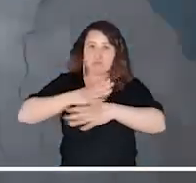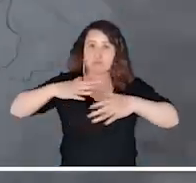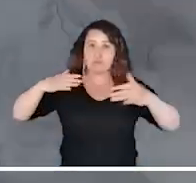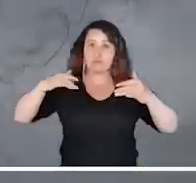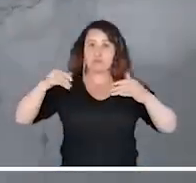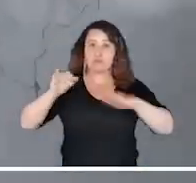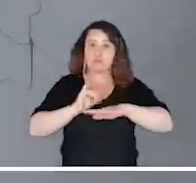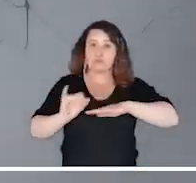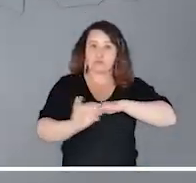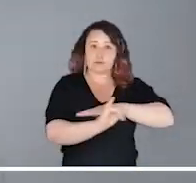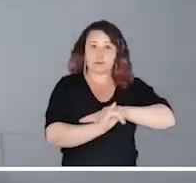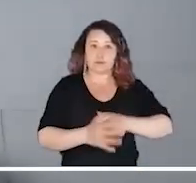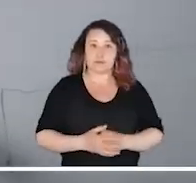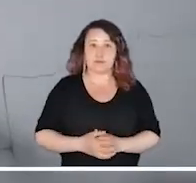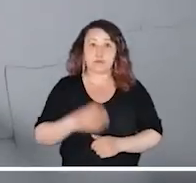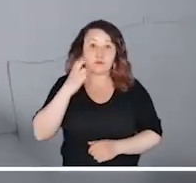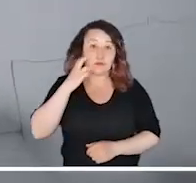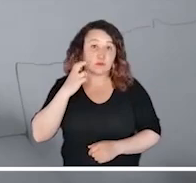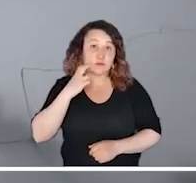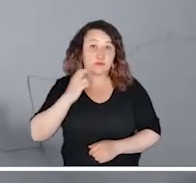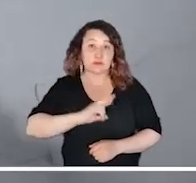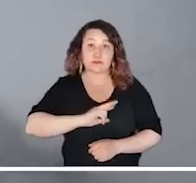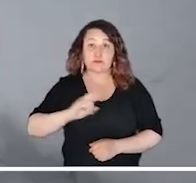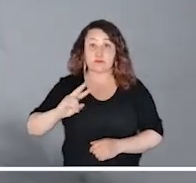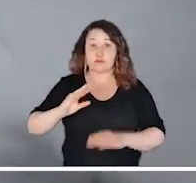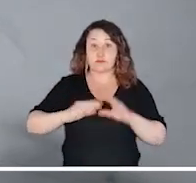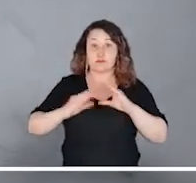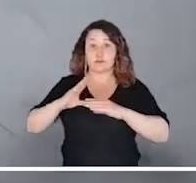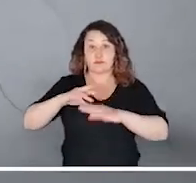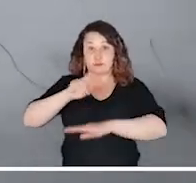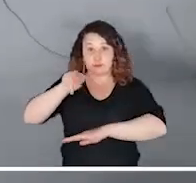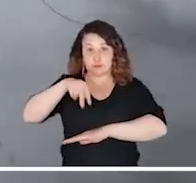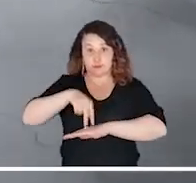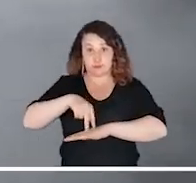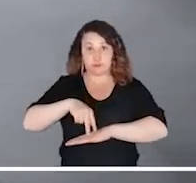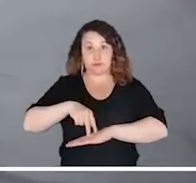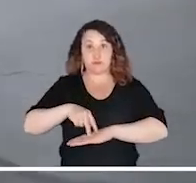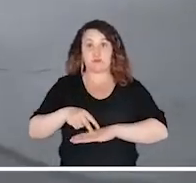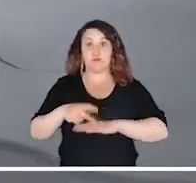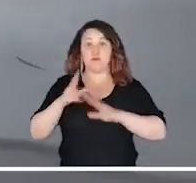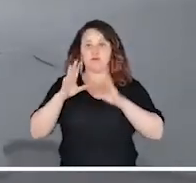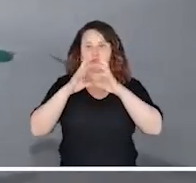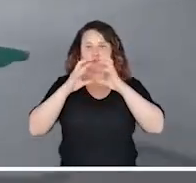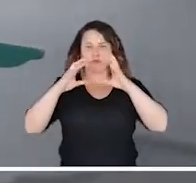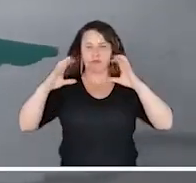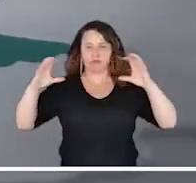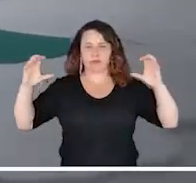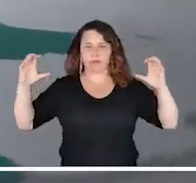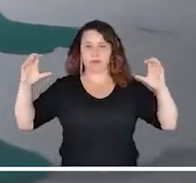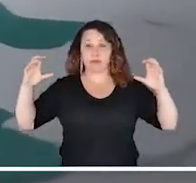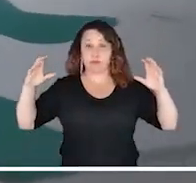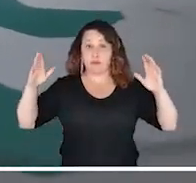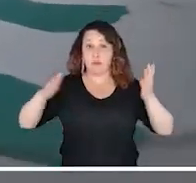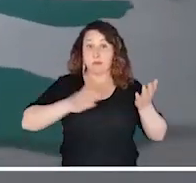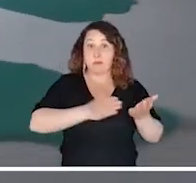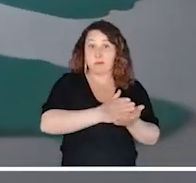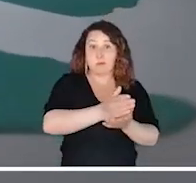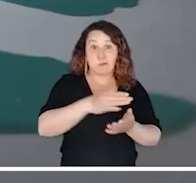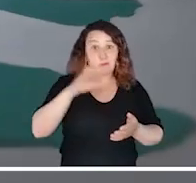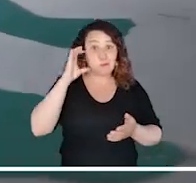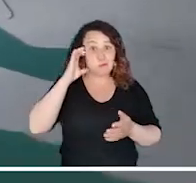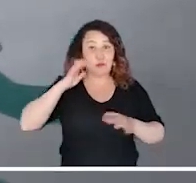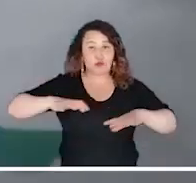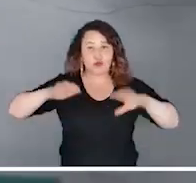islas. Sobre Chocó, Valle del Cauca, Cauca y Nariño, se mantienen varias nubes cubriendo el cielo, las cuales